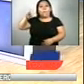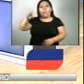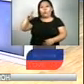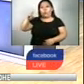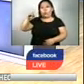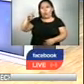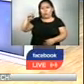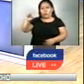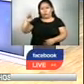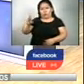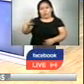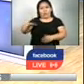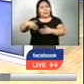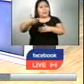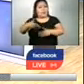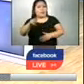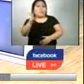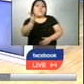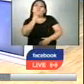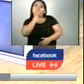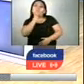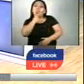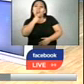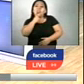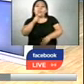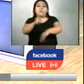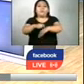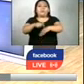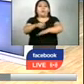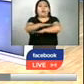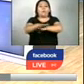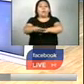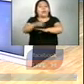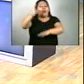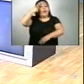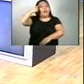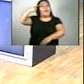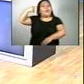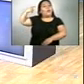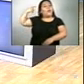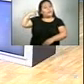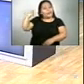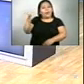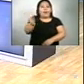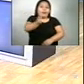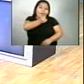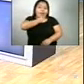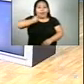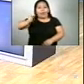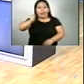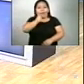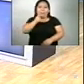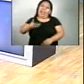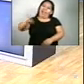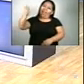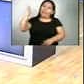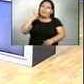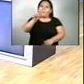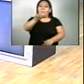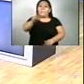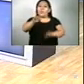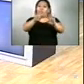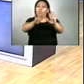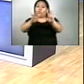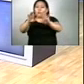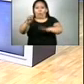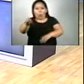Dice que a partir del próximo viernes vamos a finalizar con una canción del recuerdo por el comentario que hacíamos de la música de los 90. Sí. Y que